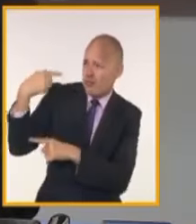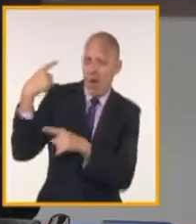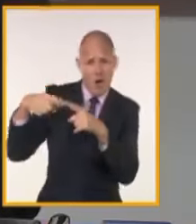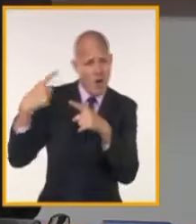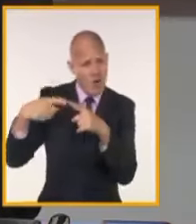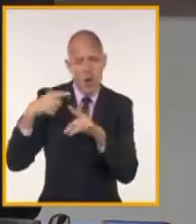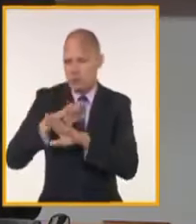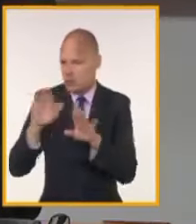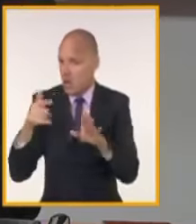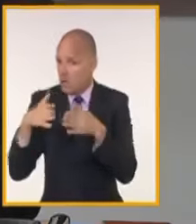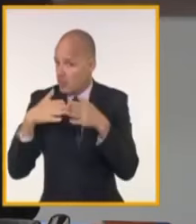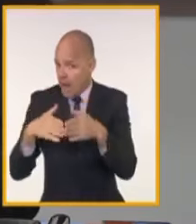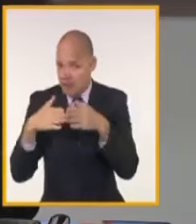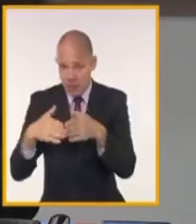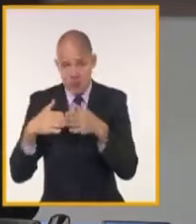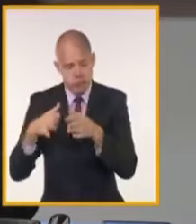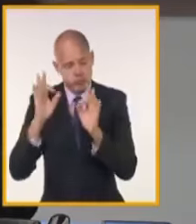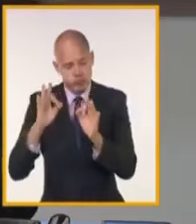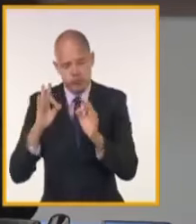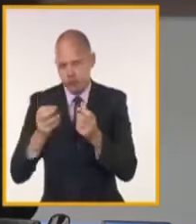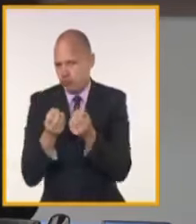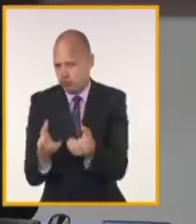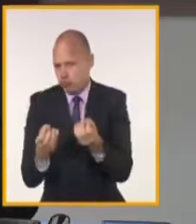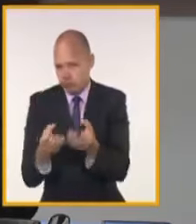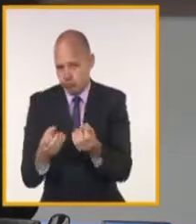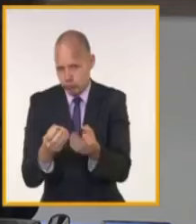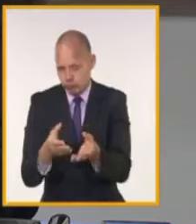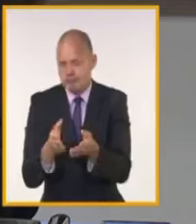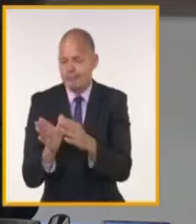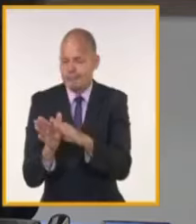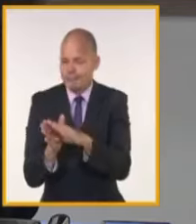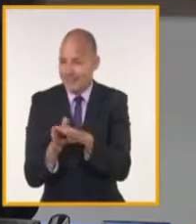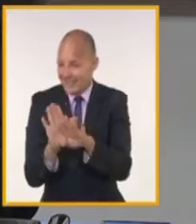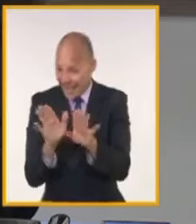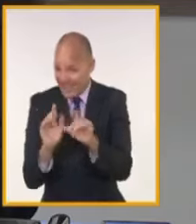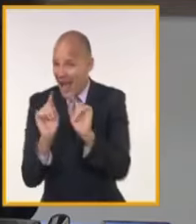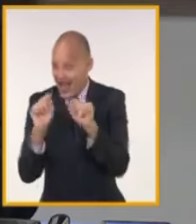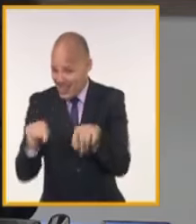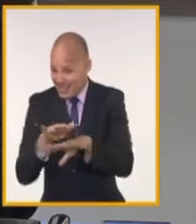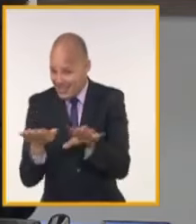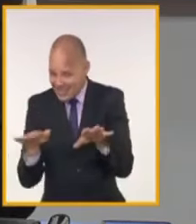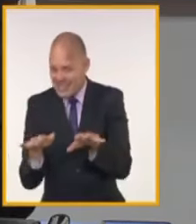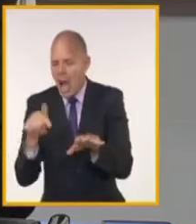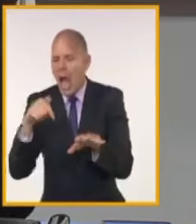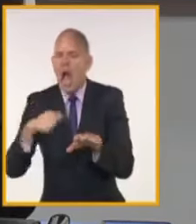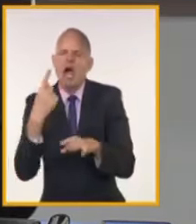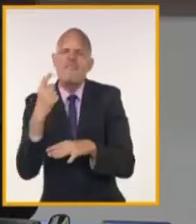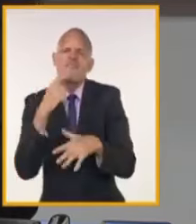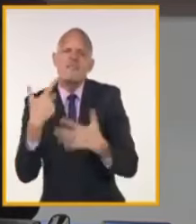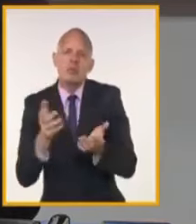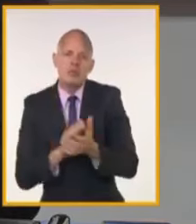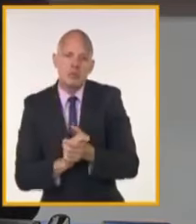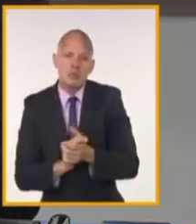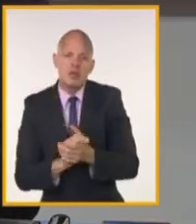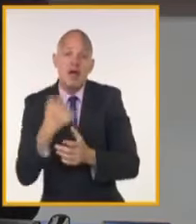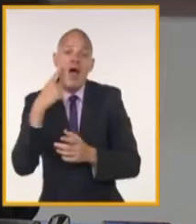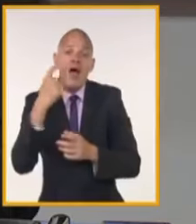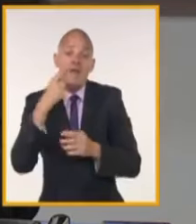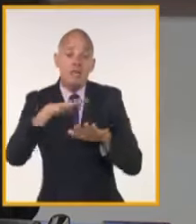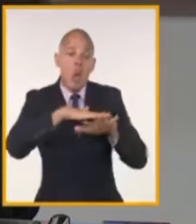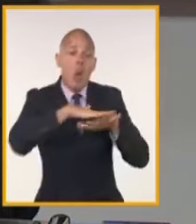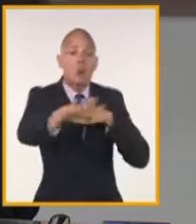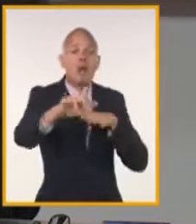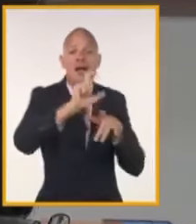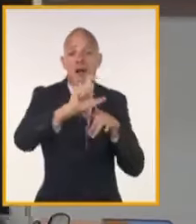tema el volumen constructivo que lleva instalar 2000 mw para que se